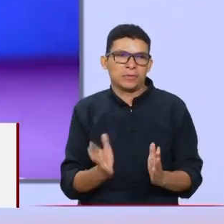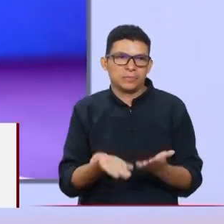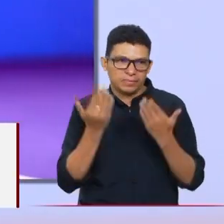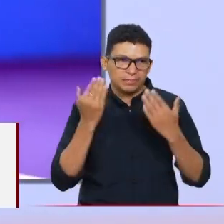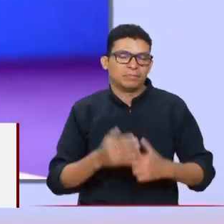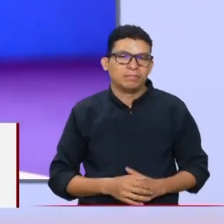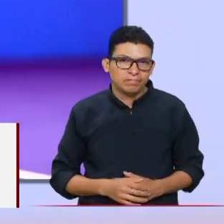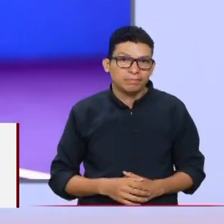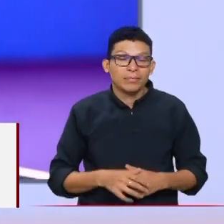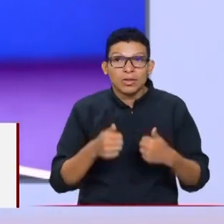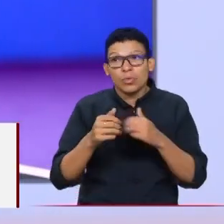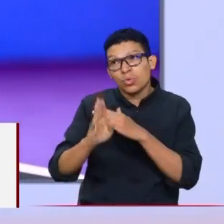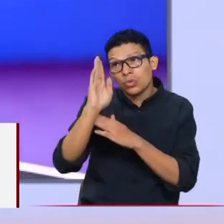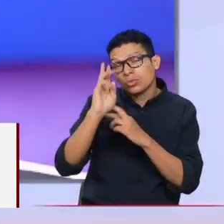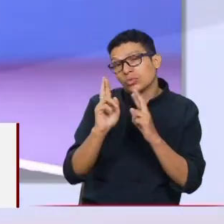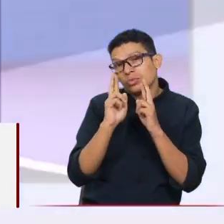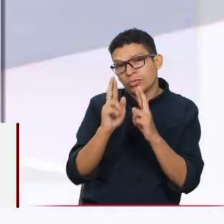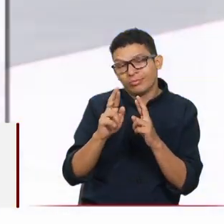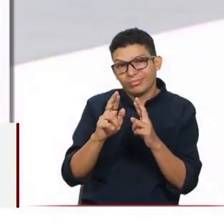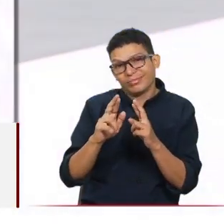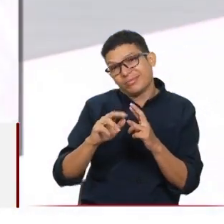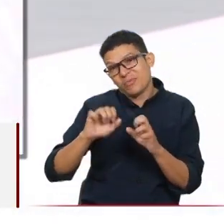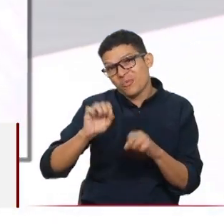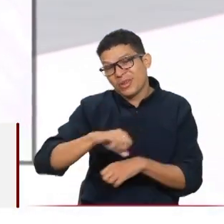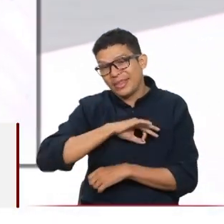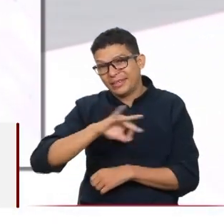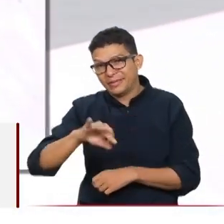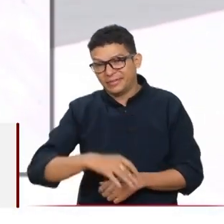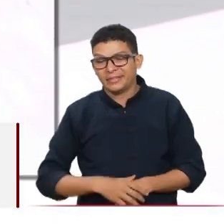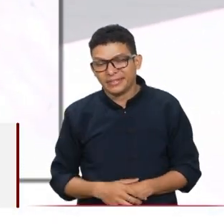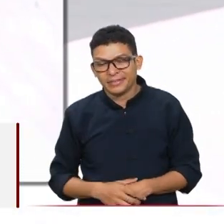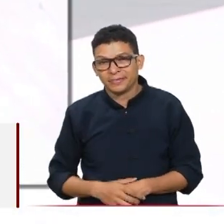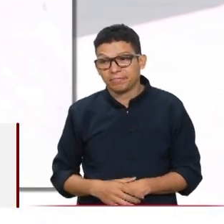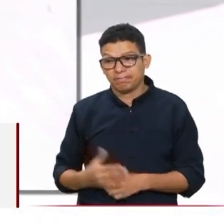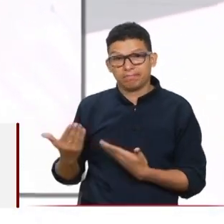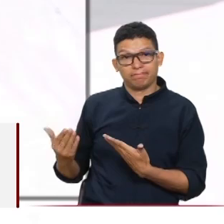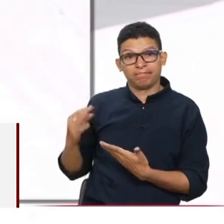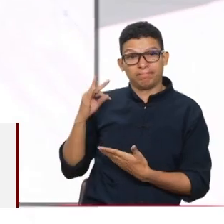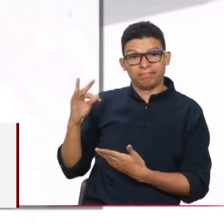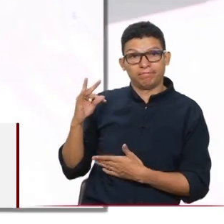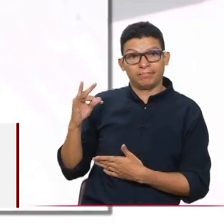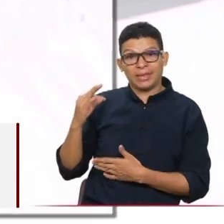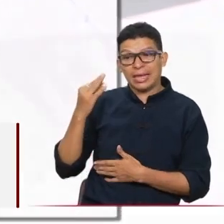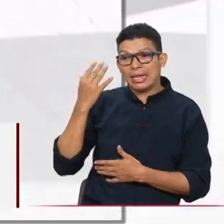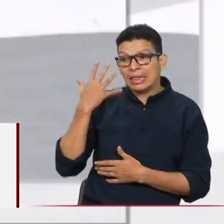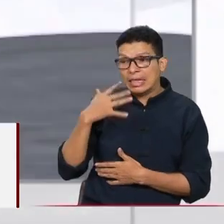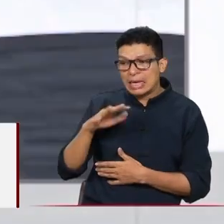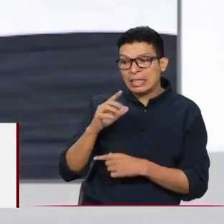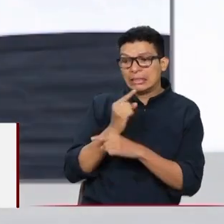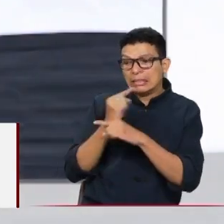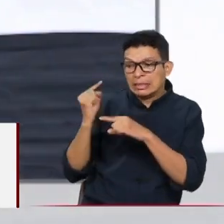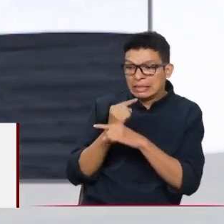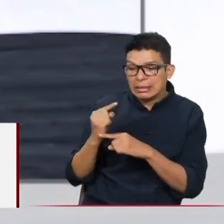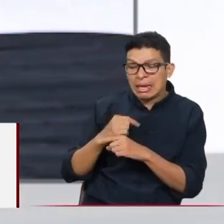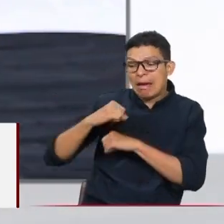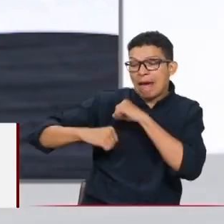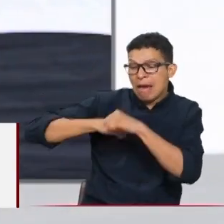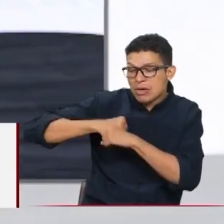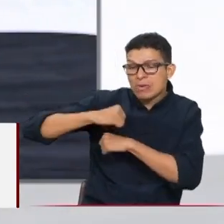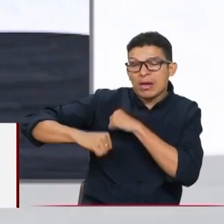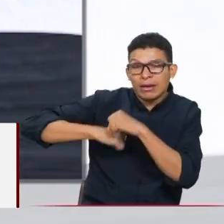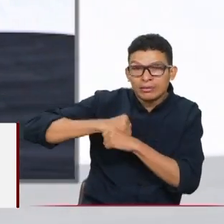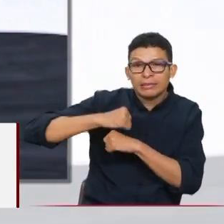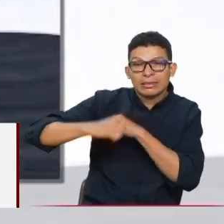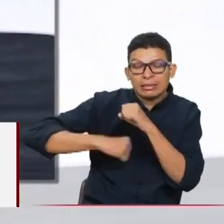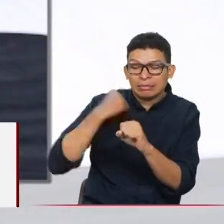bueno, si Dios quiere, en un podio. Este es el testimonio y la evidencia de días, semanas, meses y años de trabajo, de